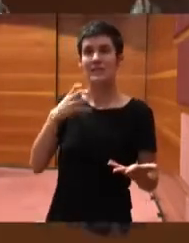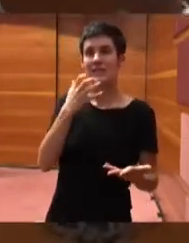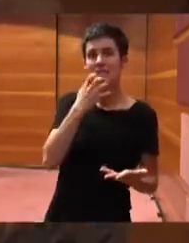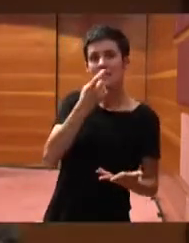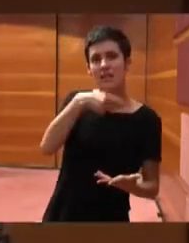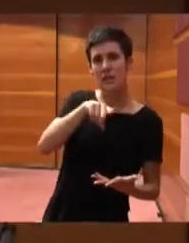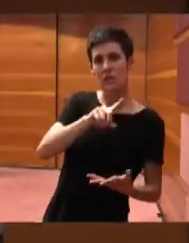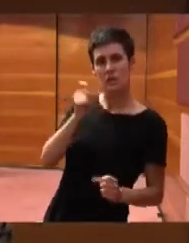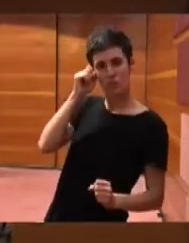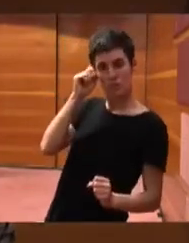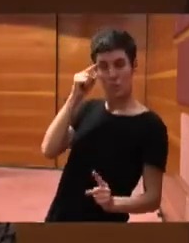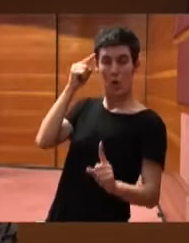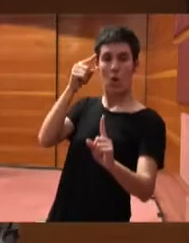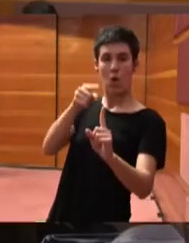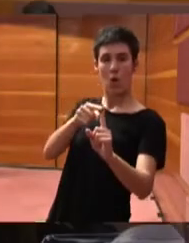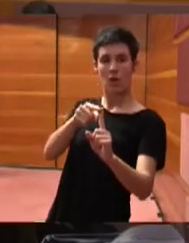los objetivos,